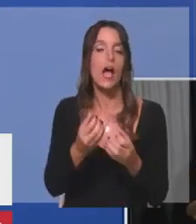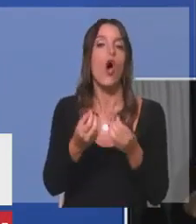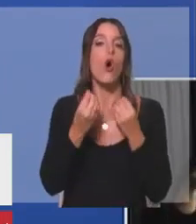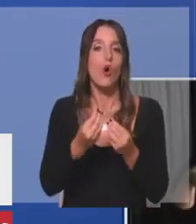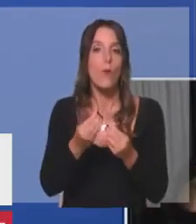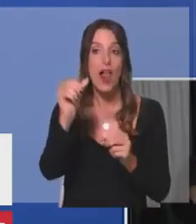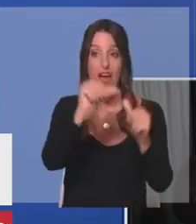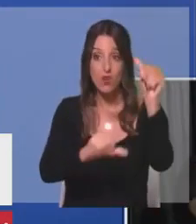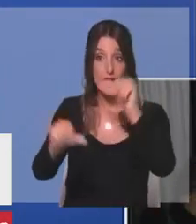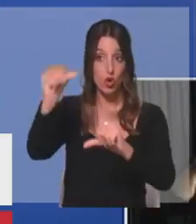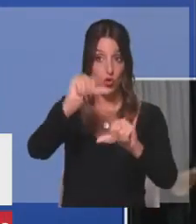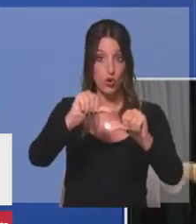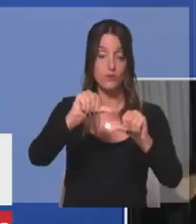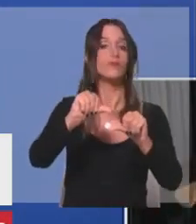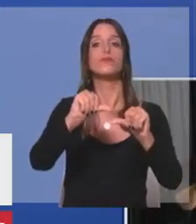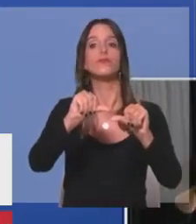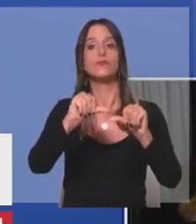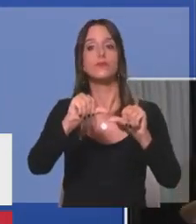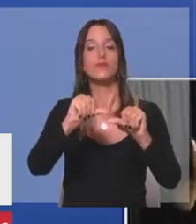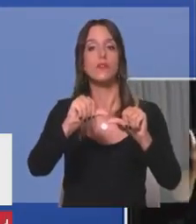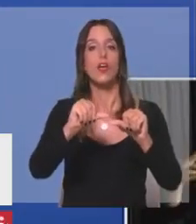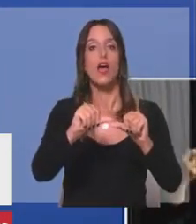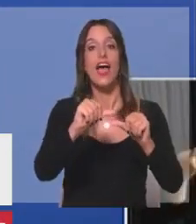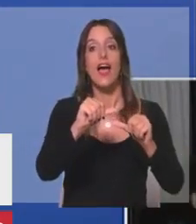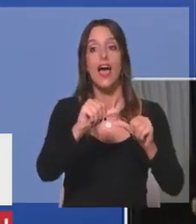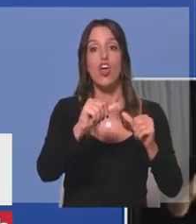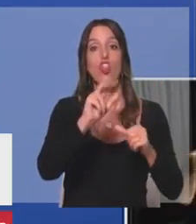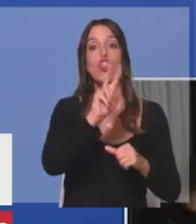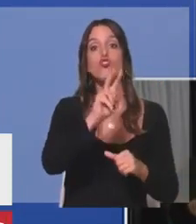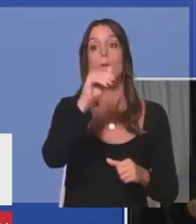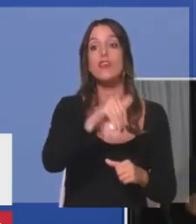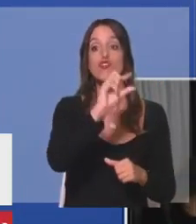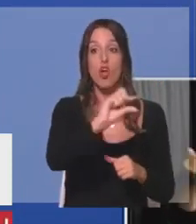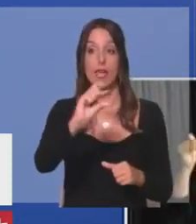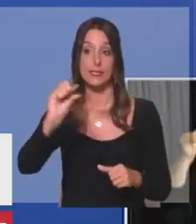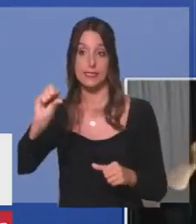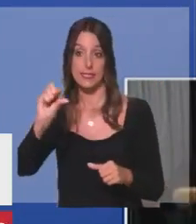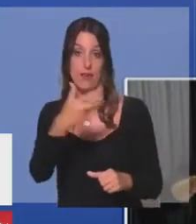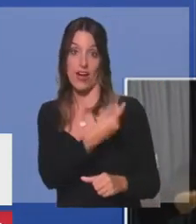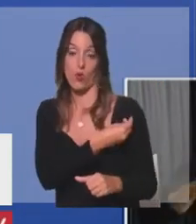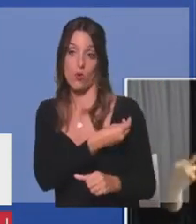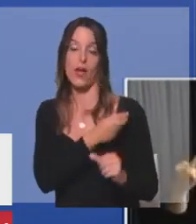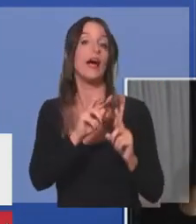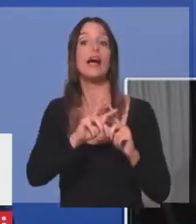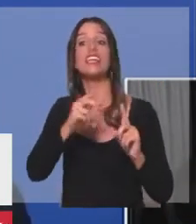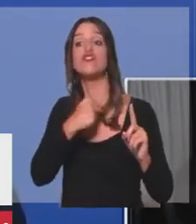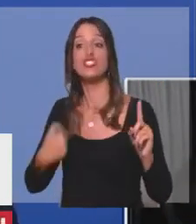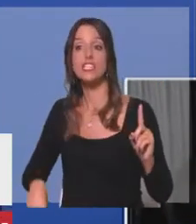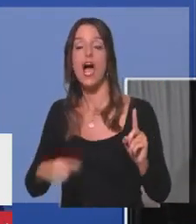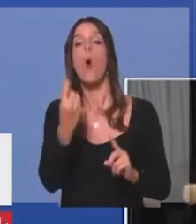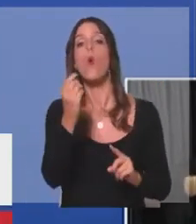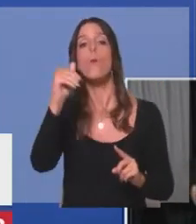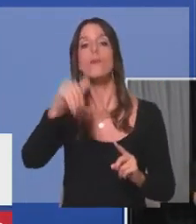los laboratorios de 2 millones de dosis y el segundo